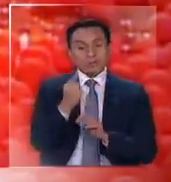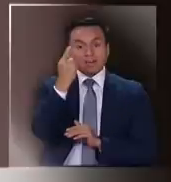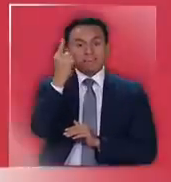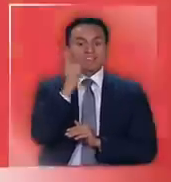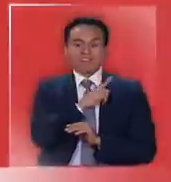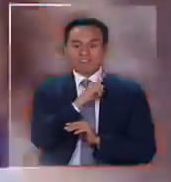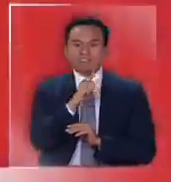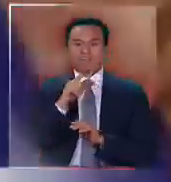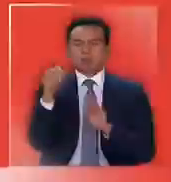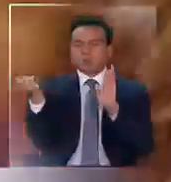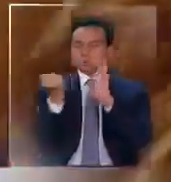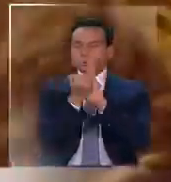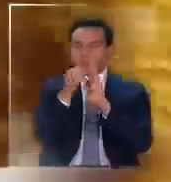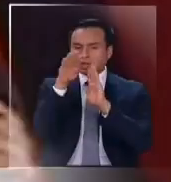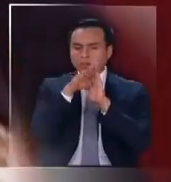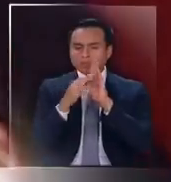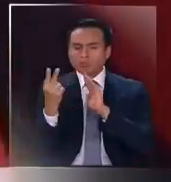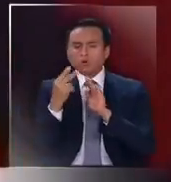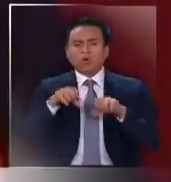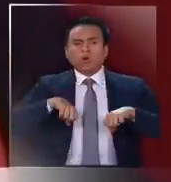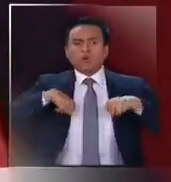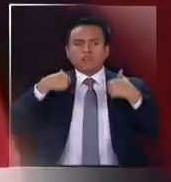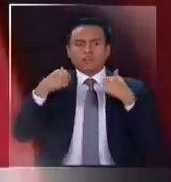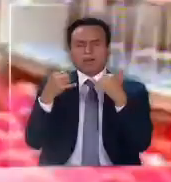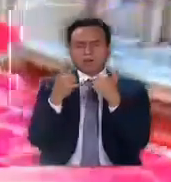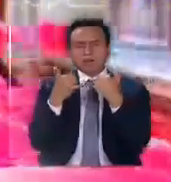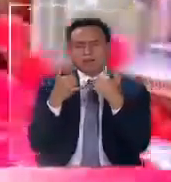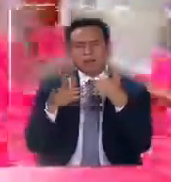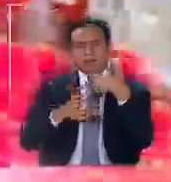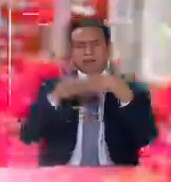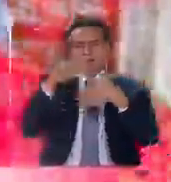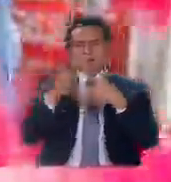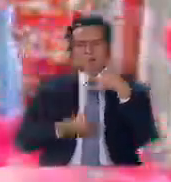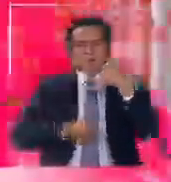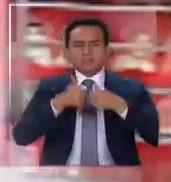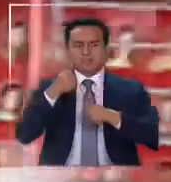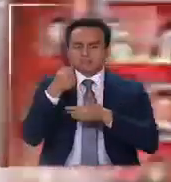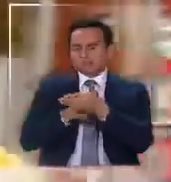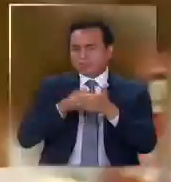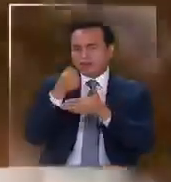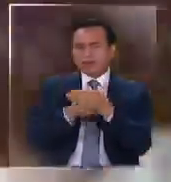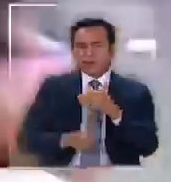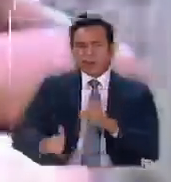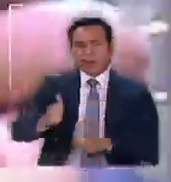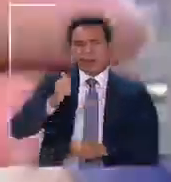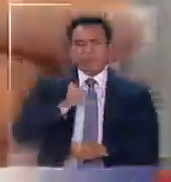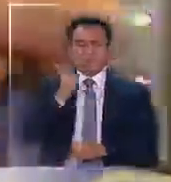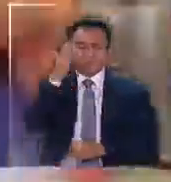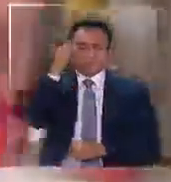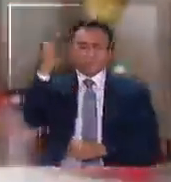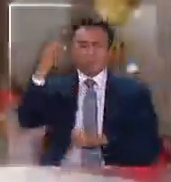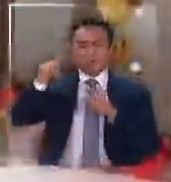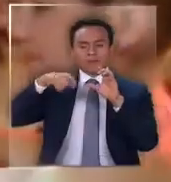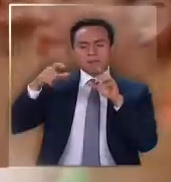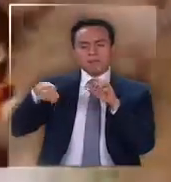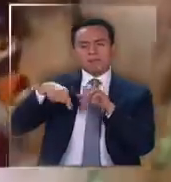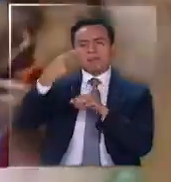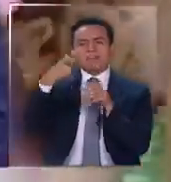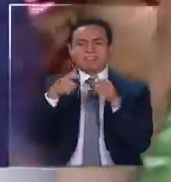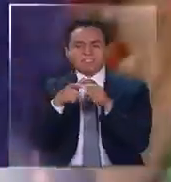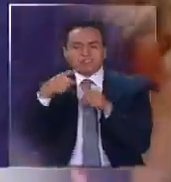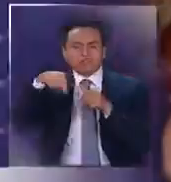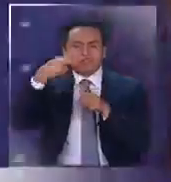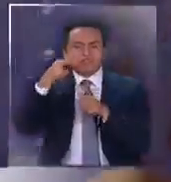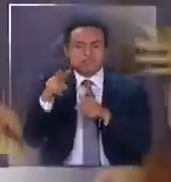final que marcó el programa. Dos jóvenes que forjaron la amistad en esta competencia que luchaban por cumplir el sueño de grabar su primer disco